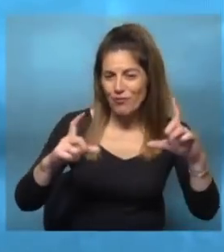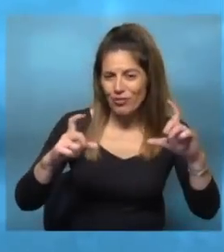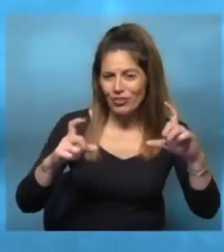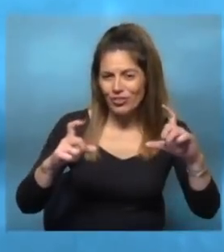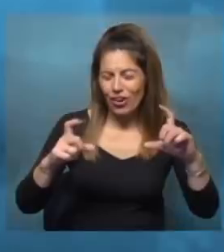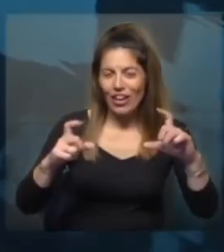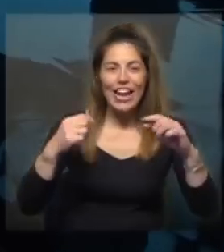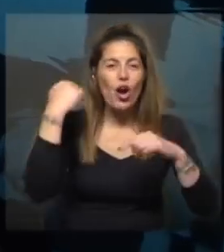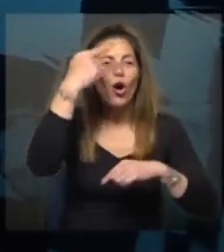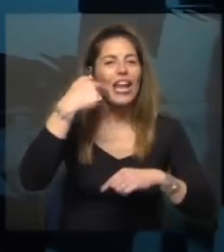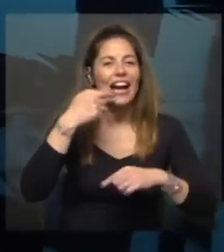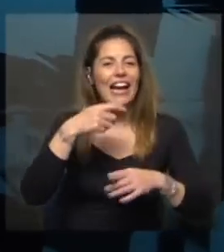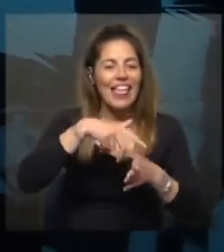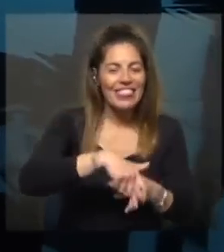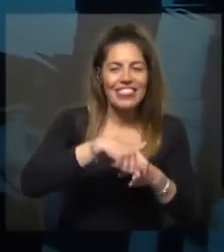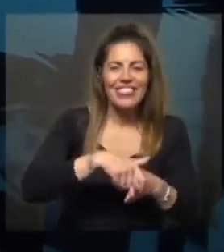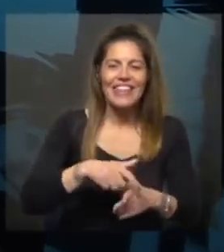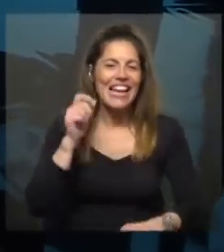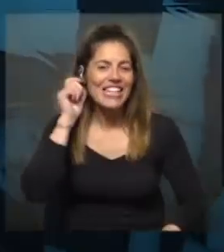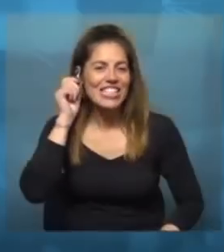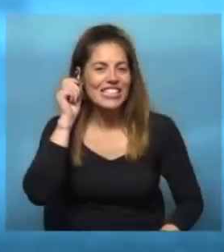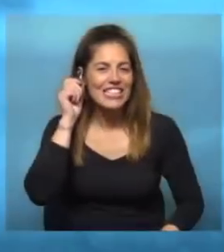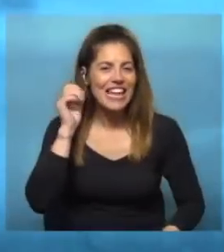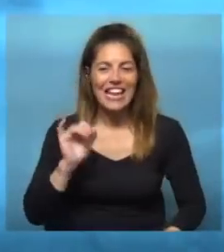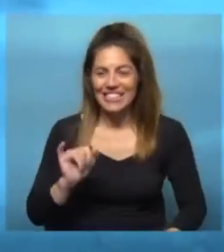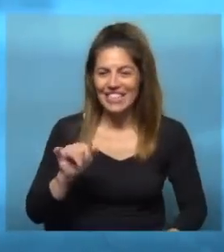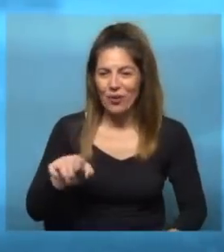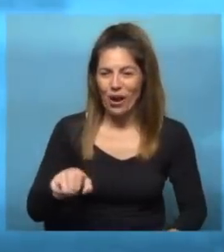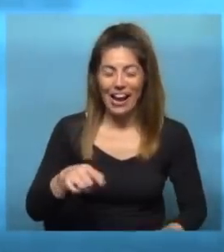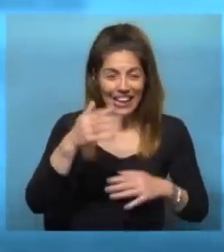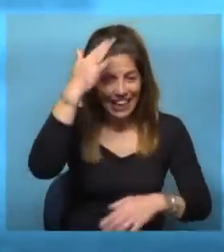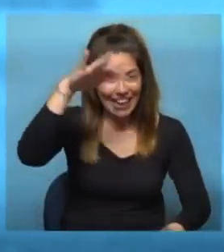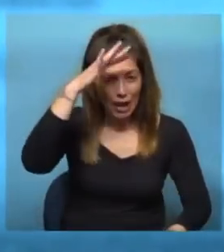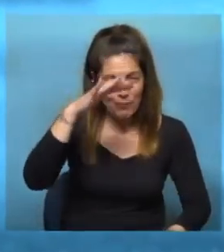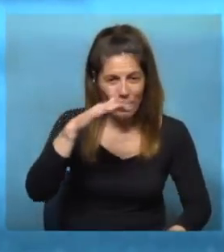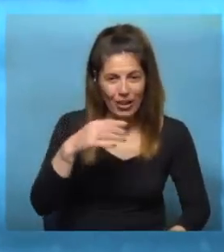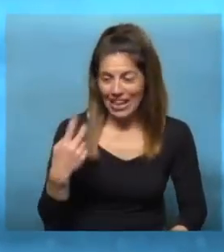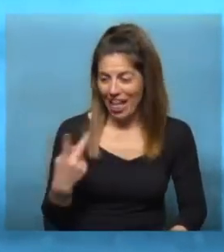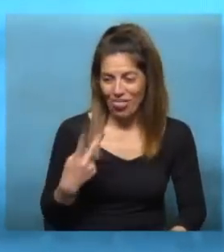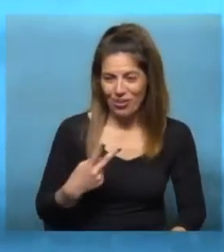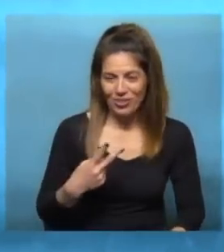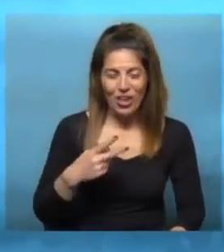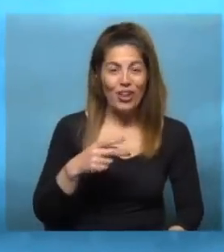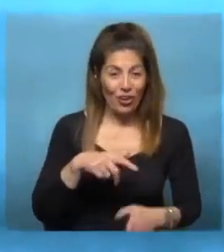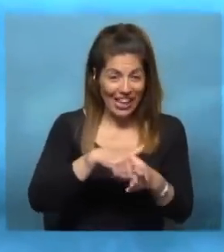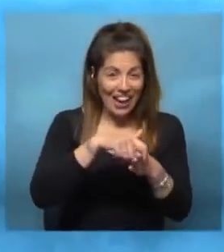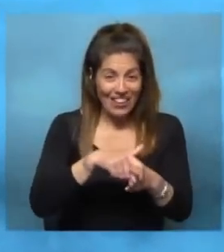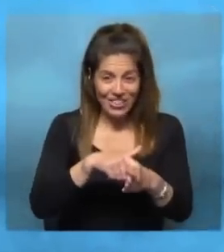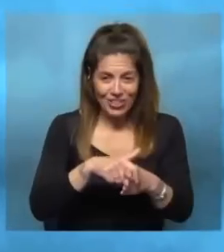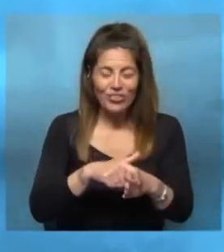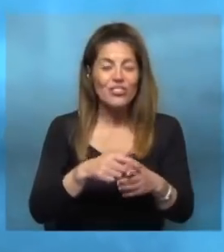la cara de la yegua de una de las yeguas que tenemos en el campo blancas y una cara y una de cada lado Entonces le pusimos canciones yeguas entonces a partir de